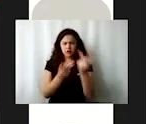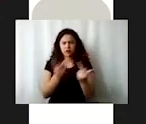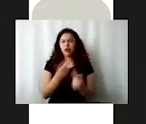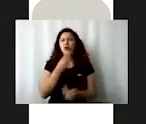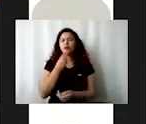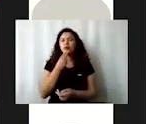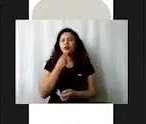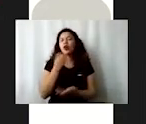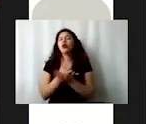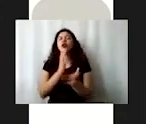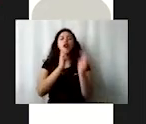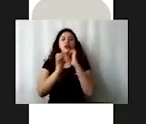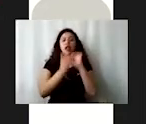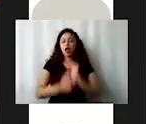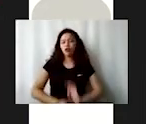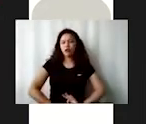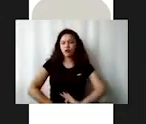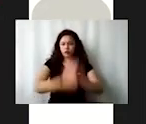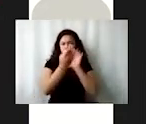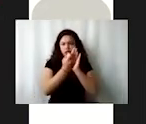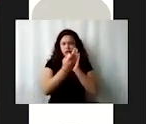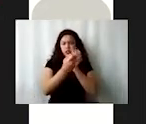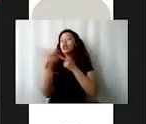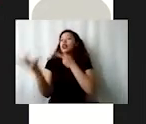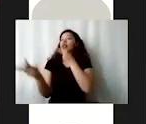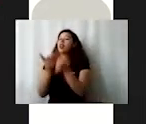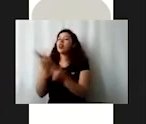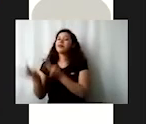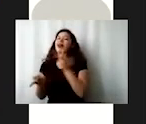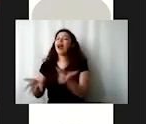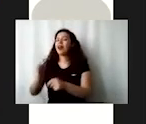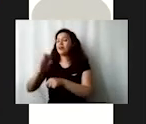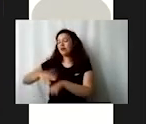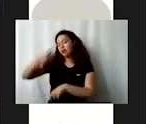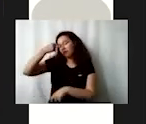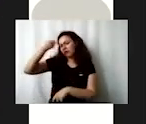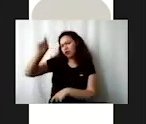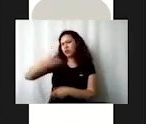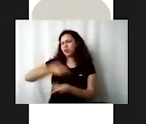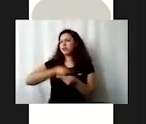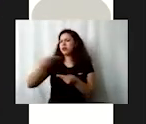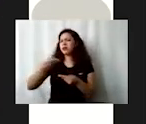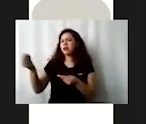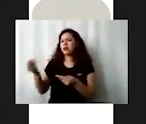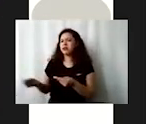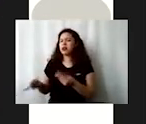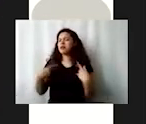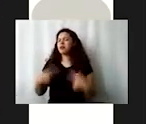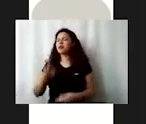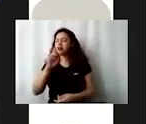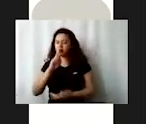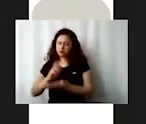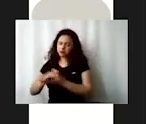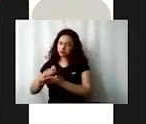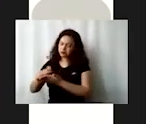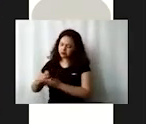que la entrevista es cara a cara. Y el cuestionario tiene la facilidad de poderse contestar por el usuario, por la persona a